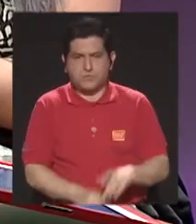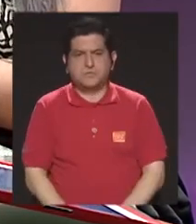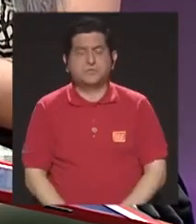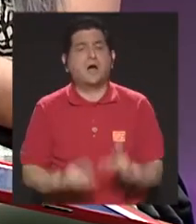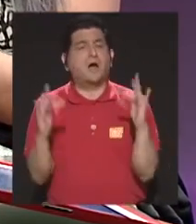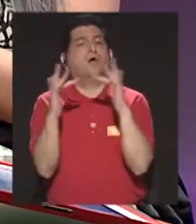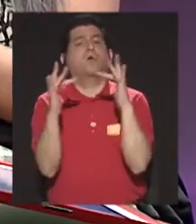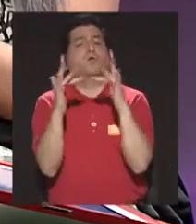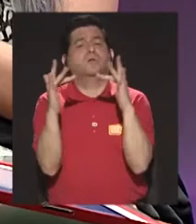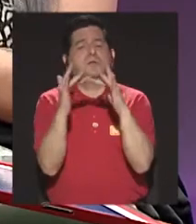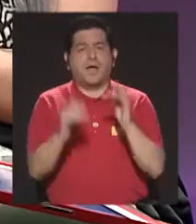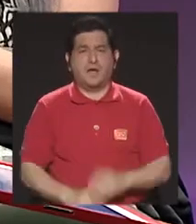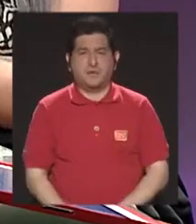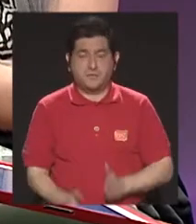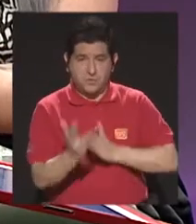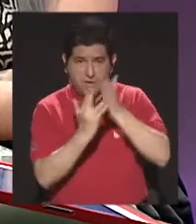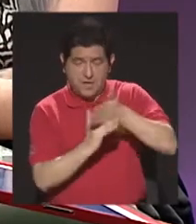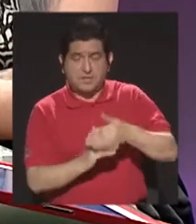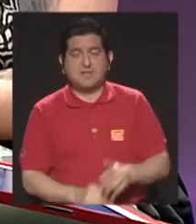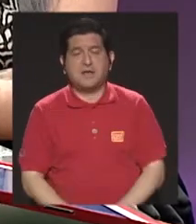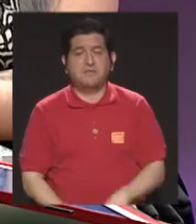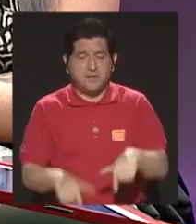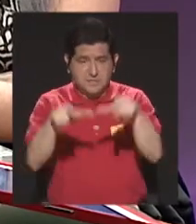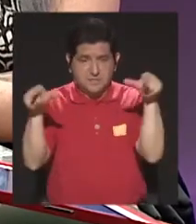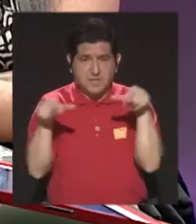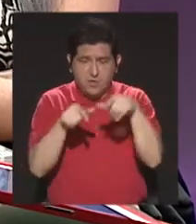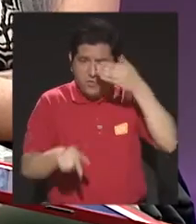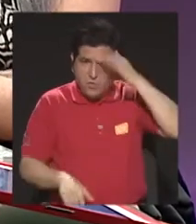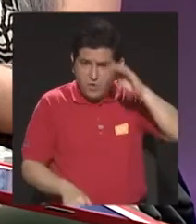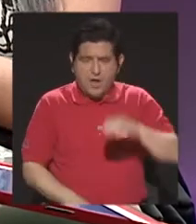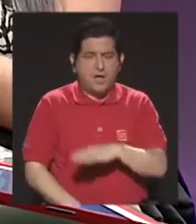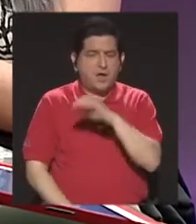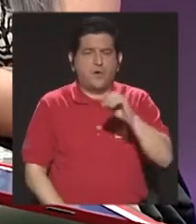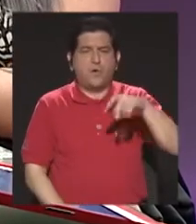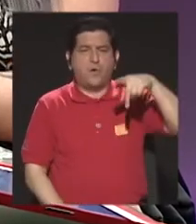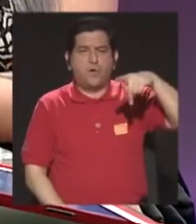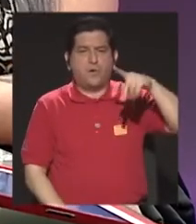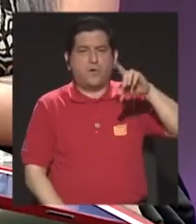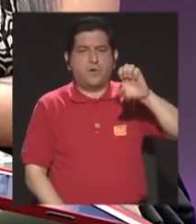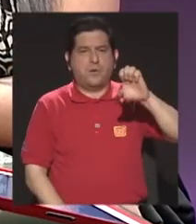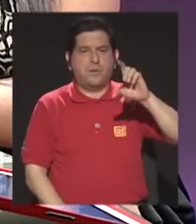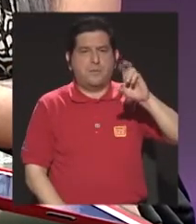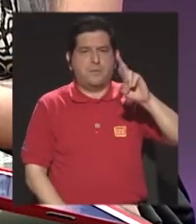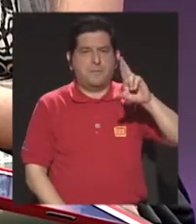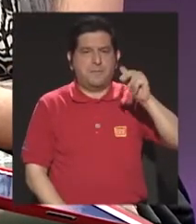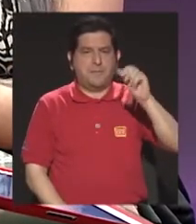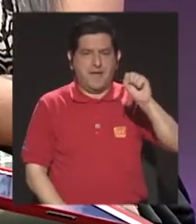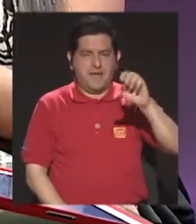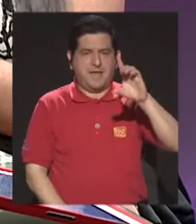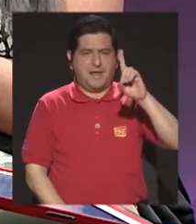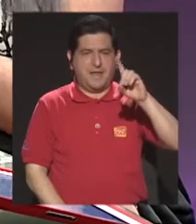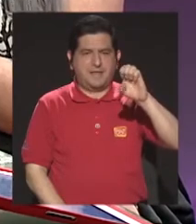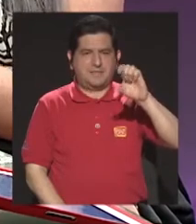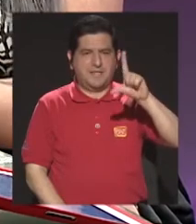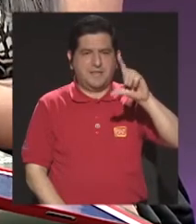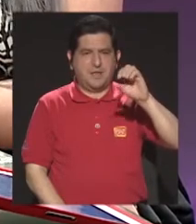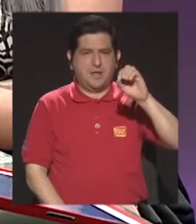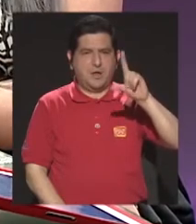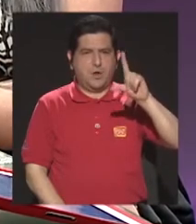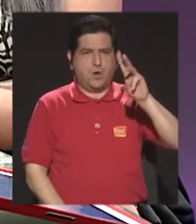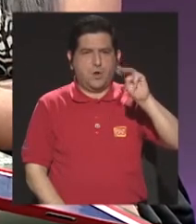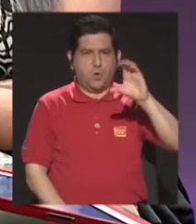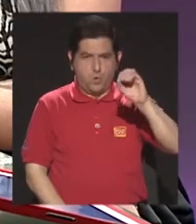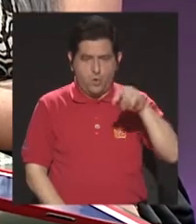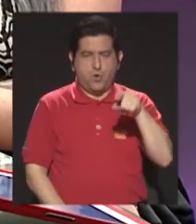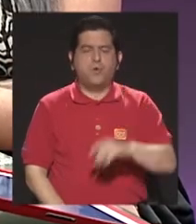nos contacte a través de Peras del Olmo en Facebook o al correo de perasdelolmocr@gmail.com. Estamos muchísimo más